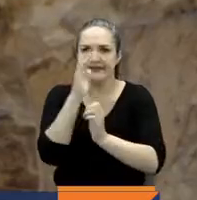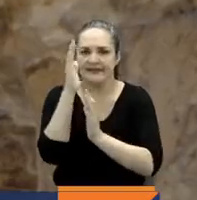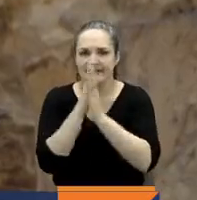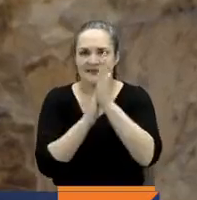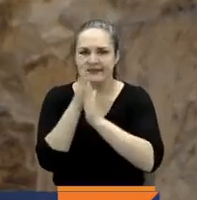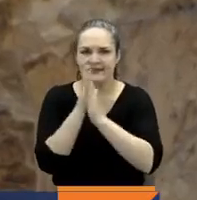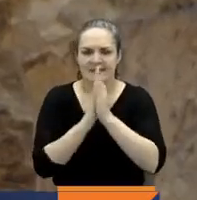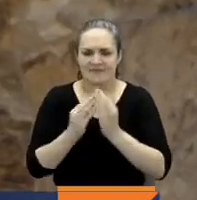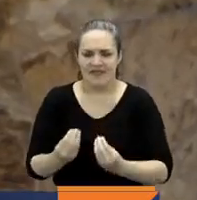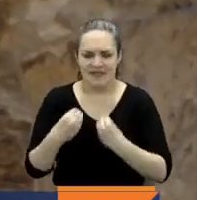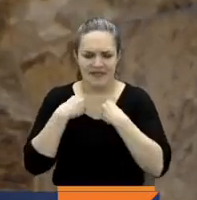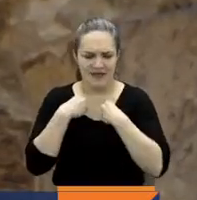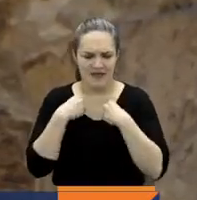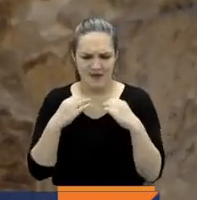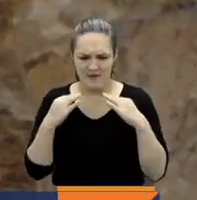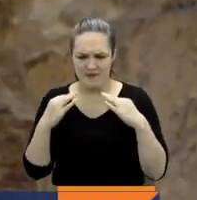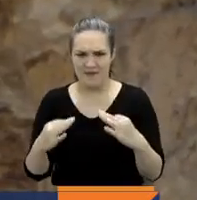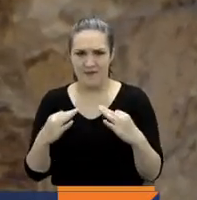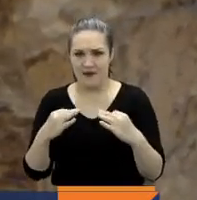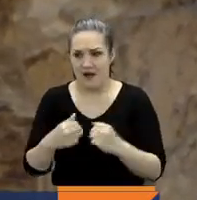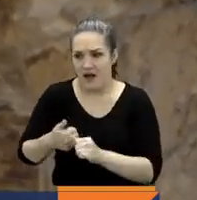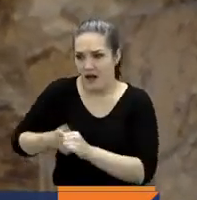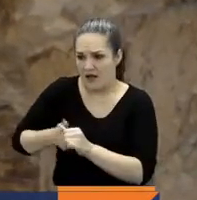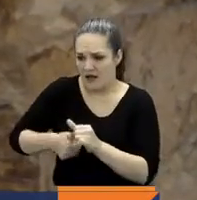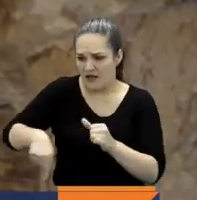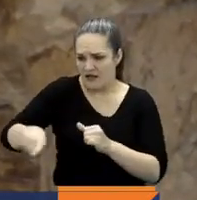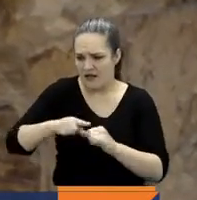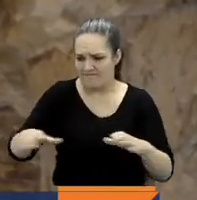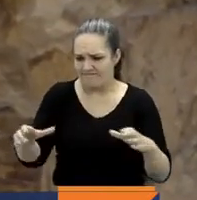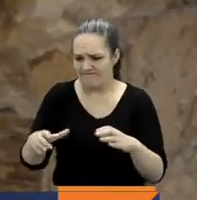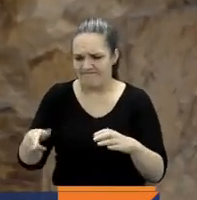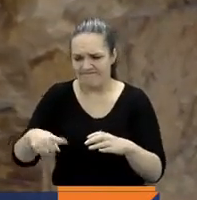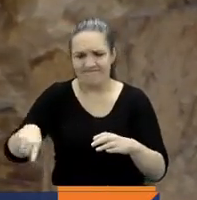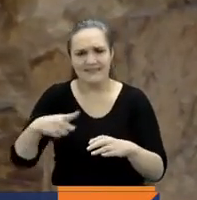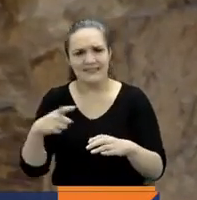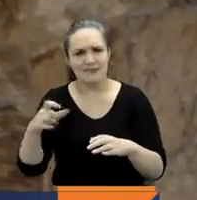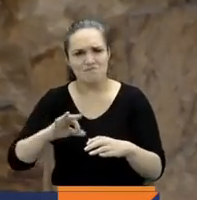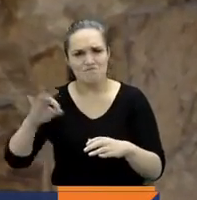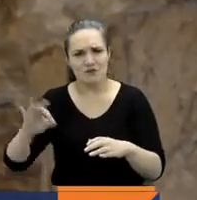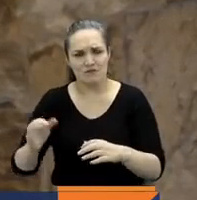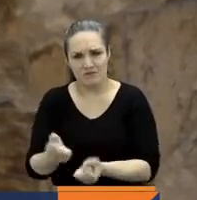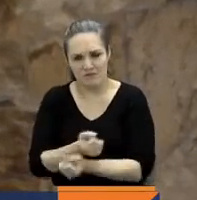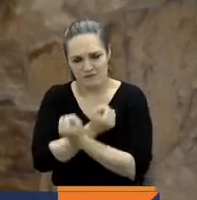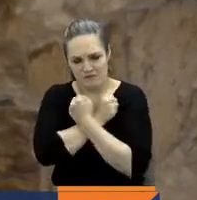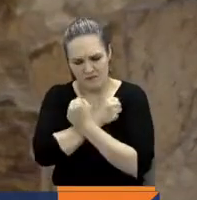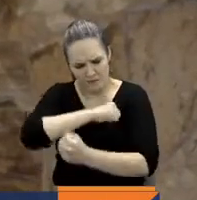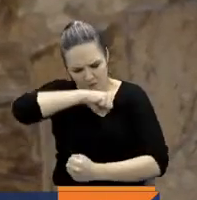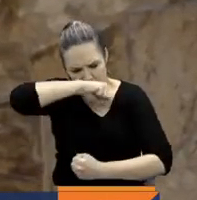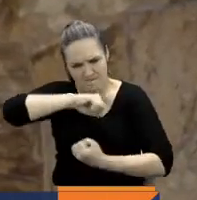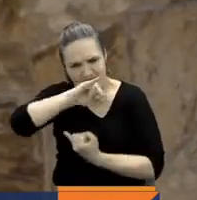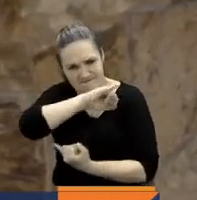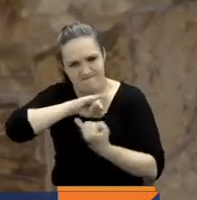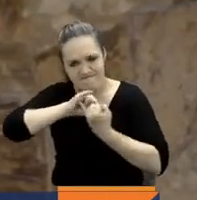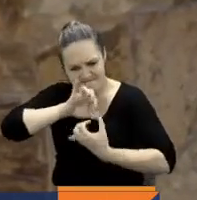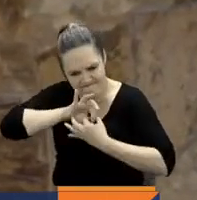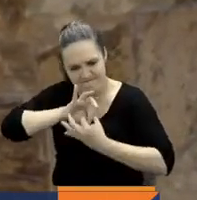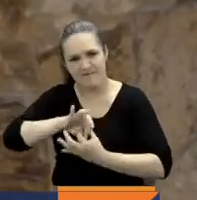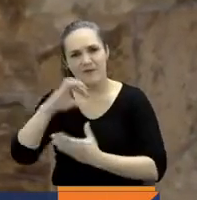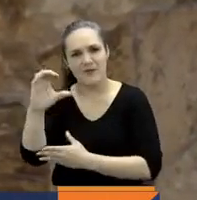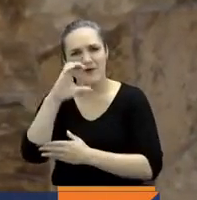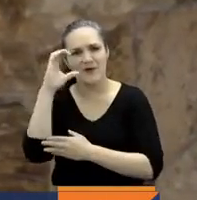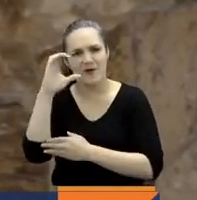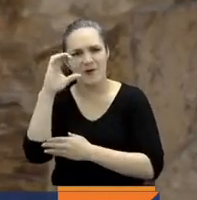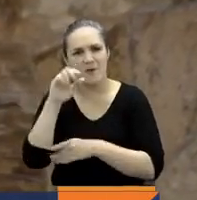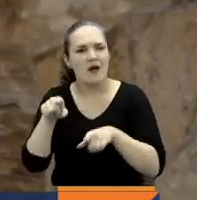gratificante lo que cada uno la jugadoras da el 100% ese amor propio ese sentido de pertenencia y